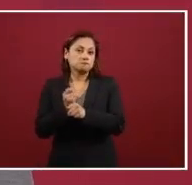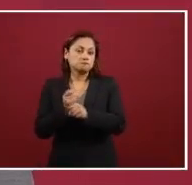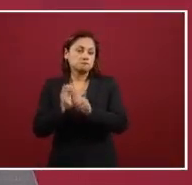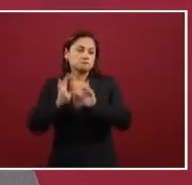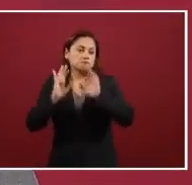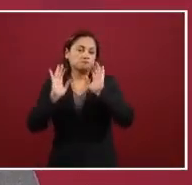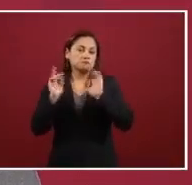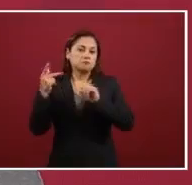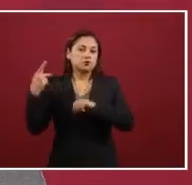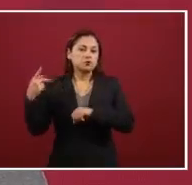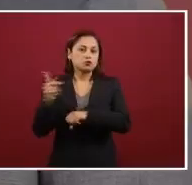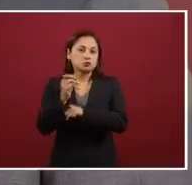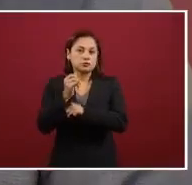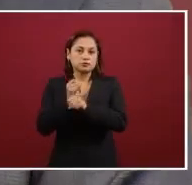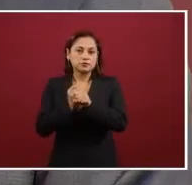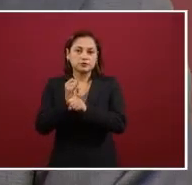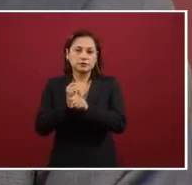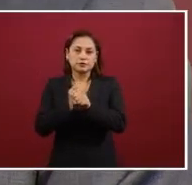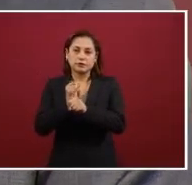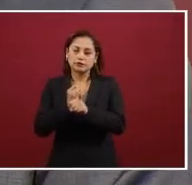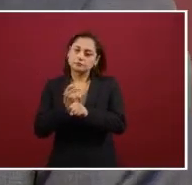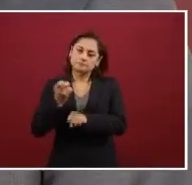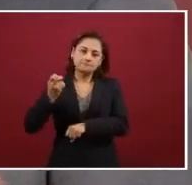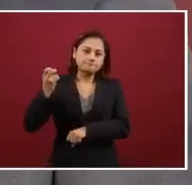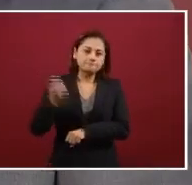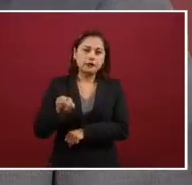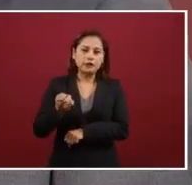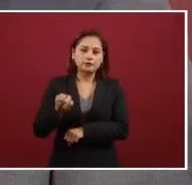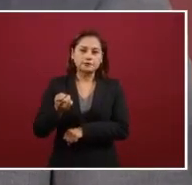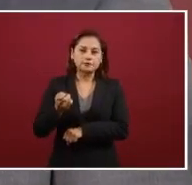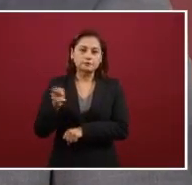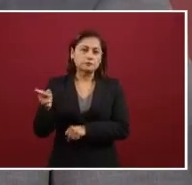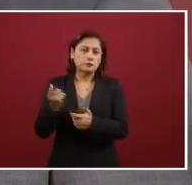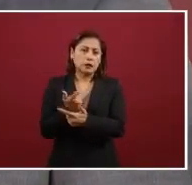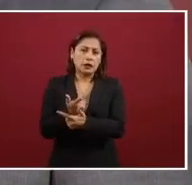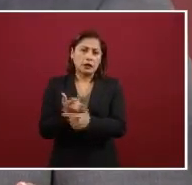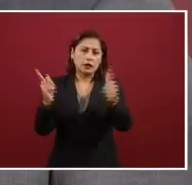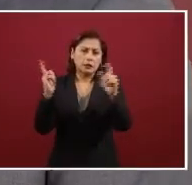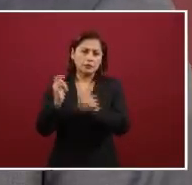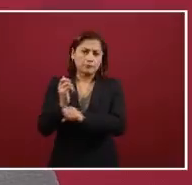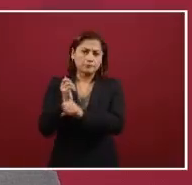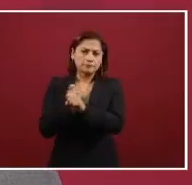de la investigación, sin límites,